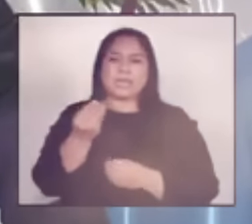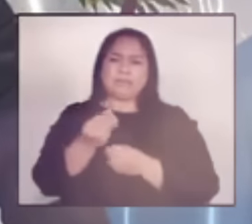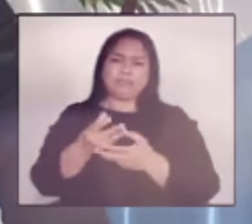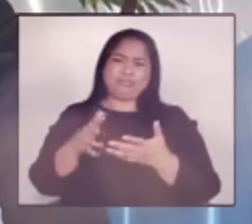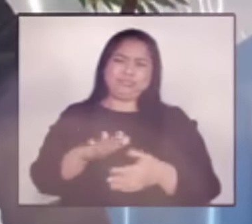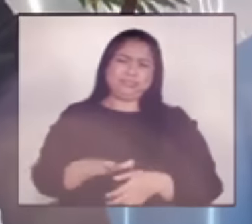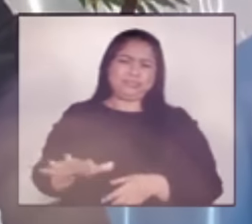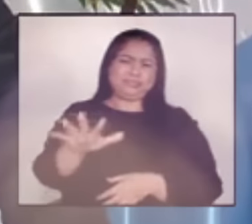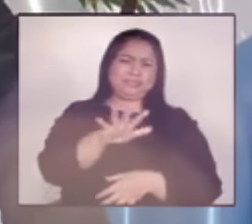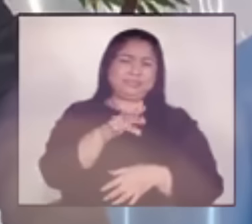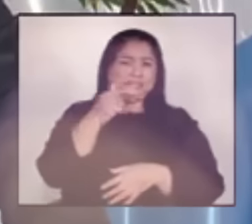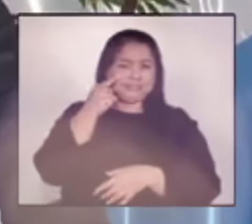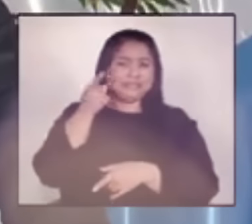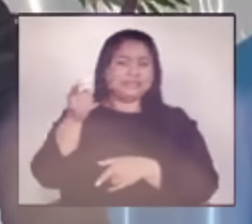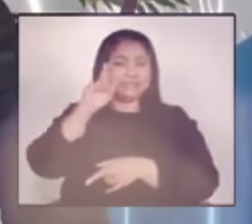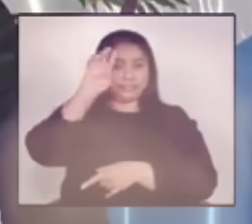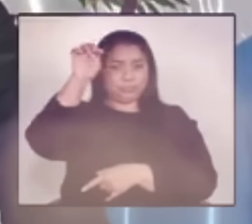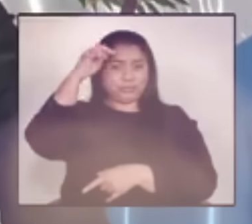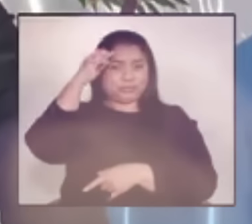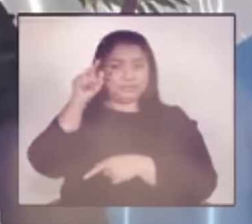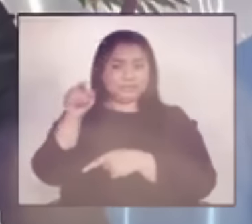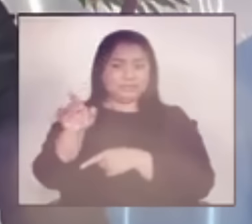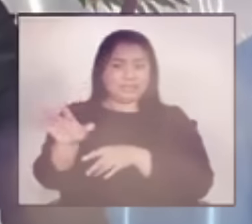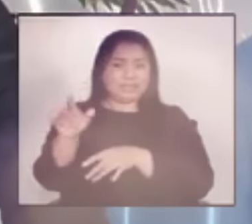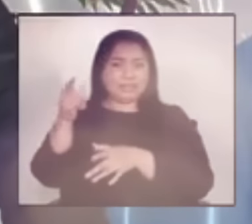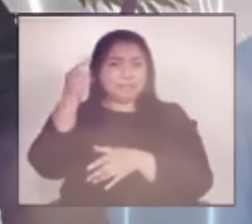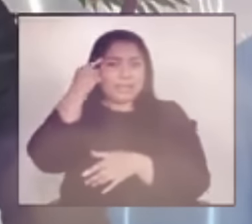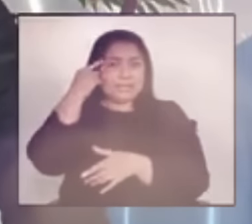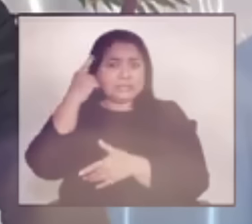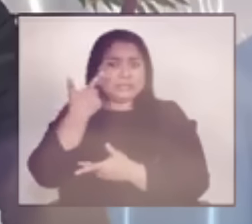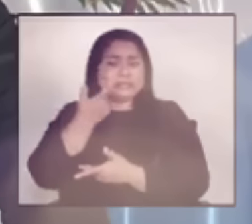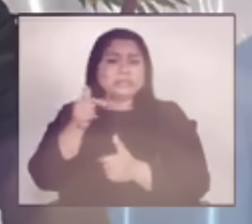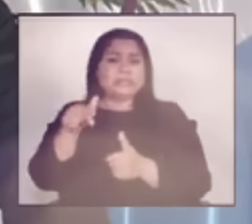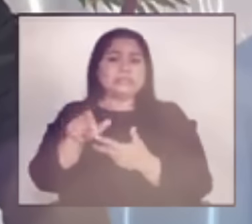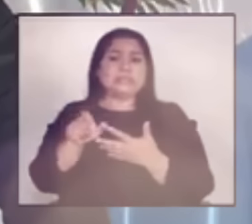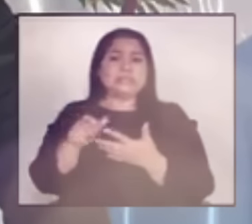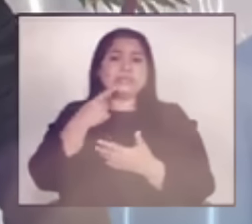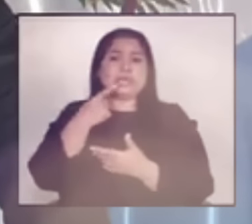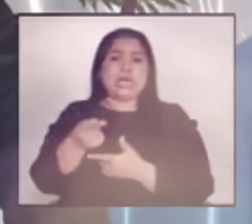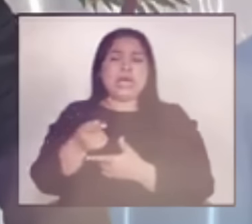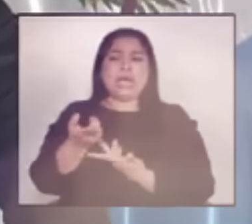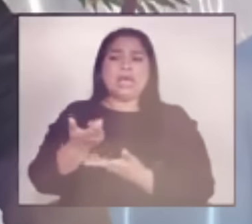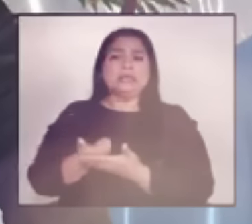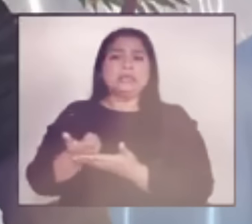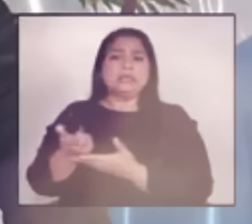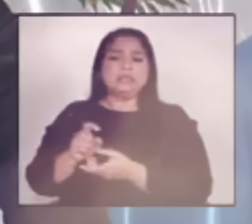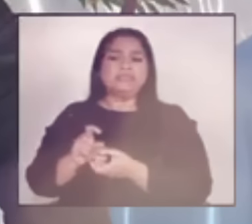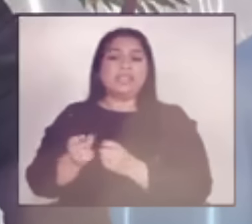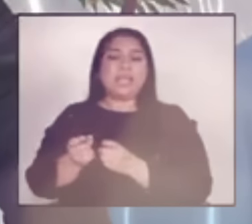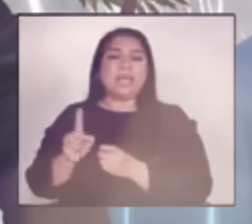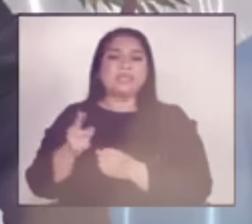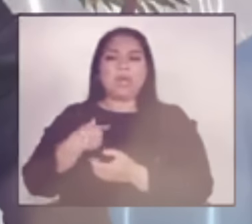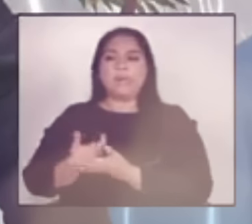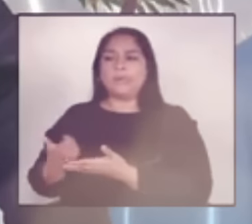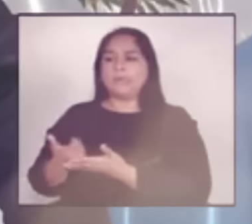aparato de política que piensa que las cosas, se resiste a entender que las cosas han cambiado y que